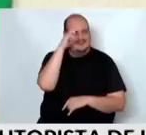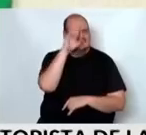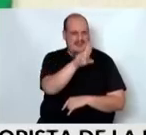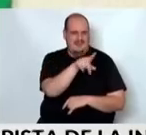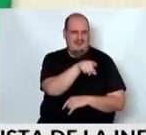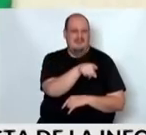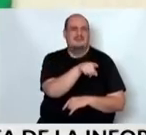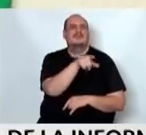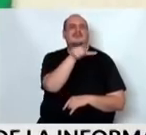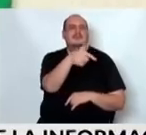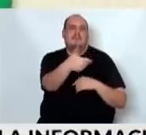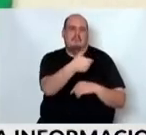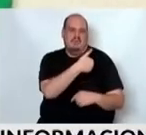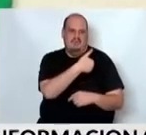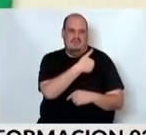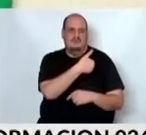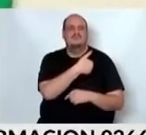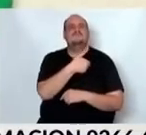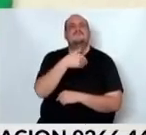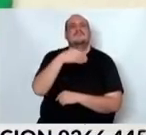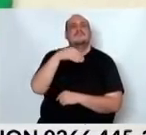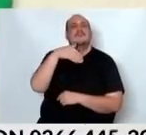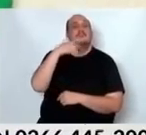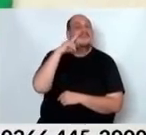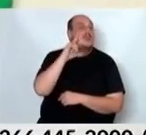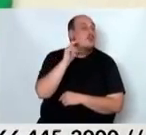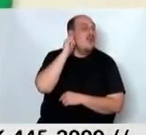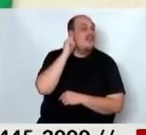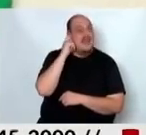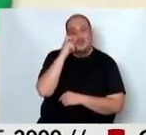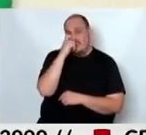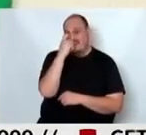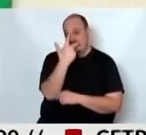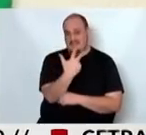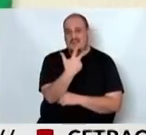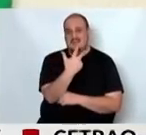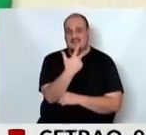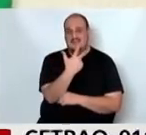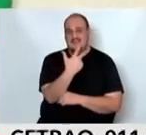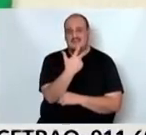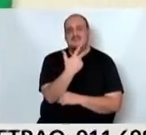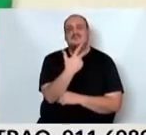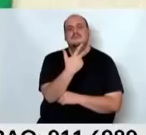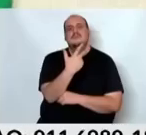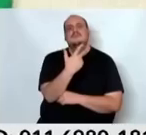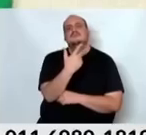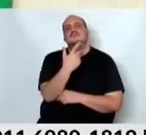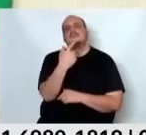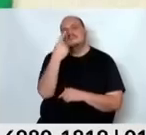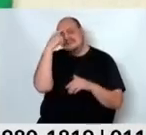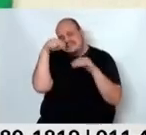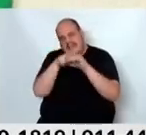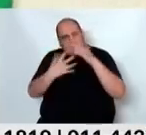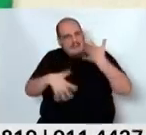mandó este pedido. Milú tenía 23 años y falleció a los 22 días, en terapia intensiva, después